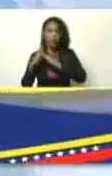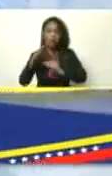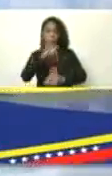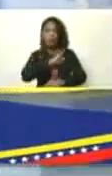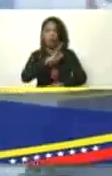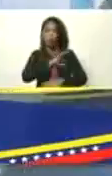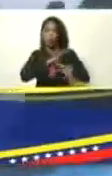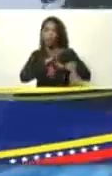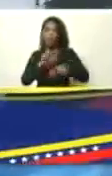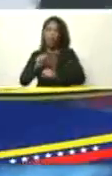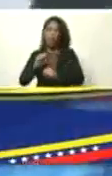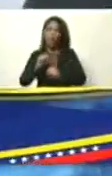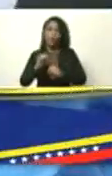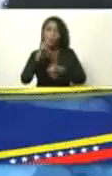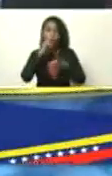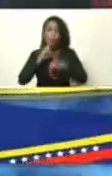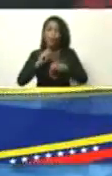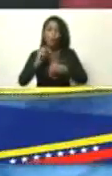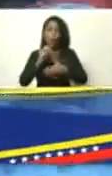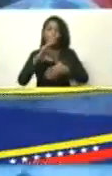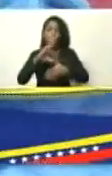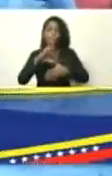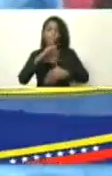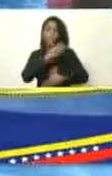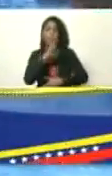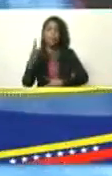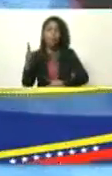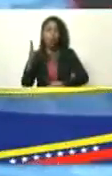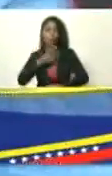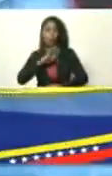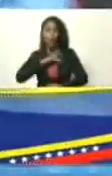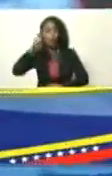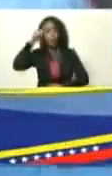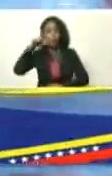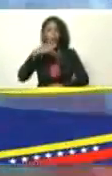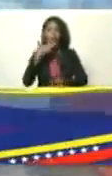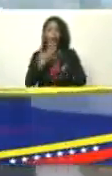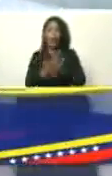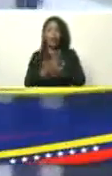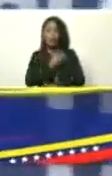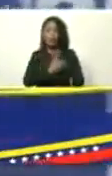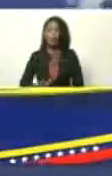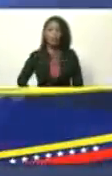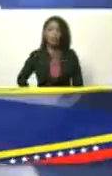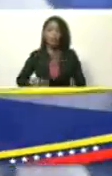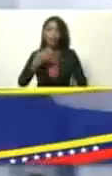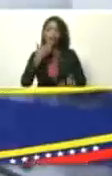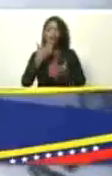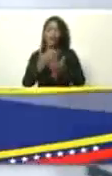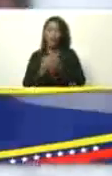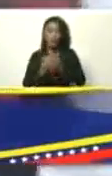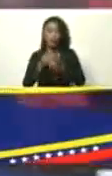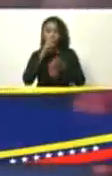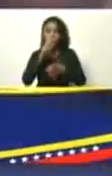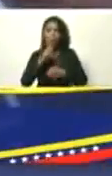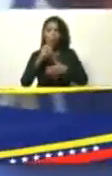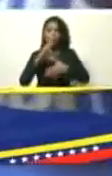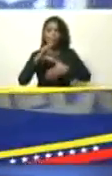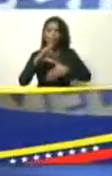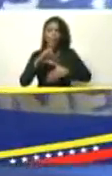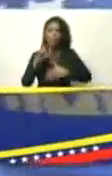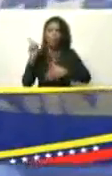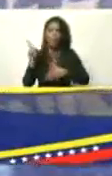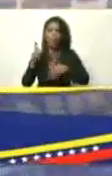empoderándose del Banco Bicentenario, el banco que es del pueblo. Gracias, presidente, y gracias al Banco Bicentenario y a